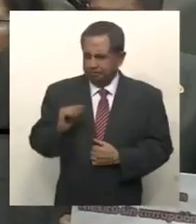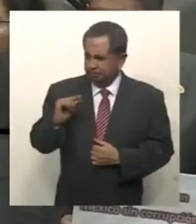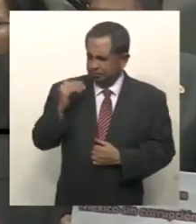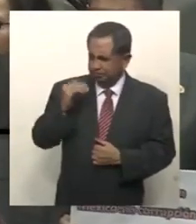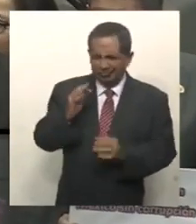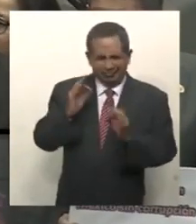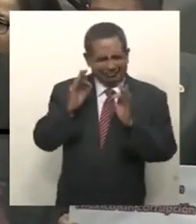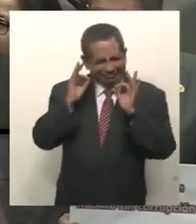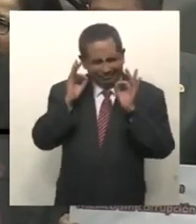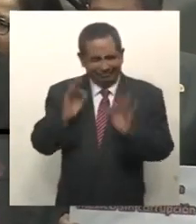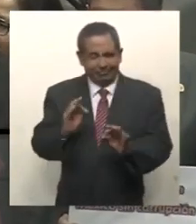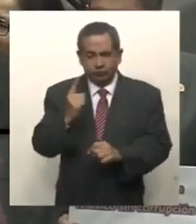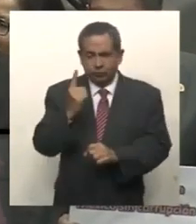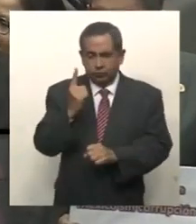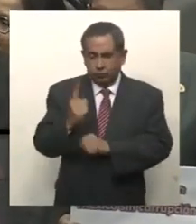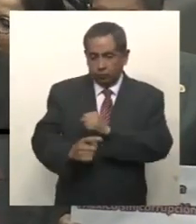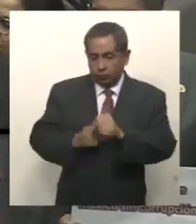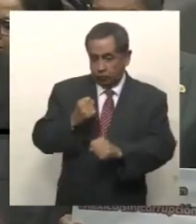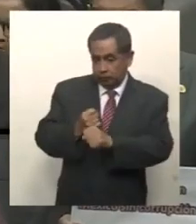exactamente un año